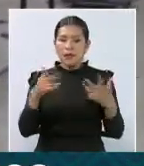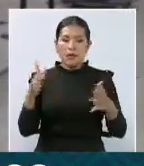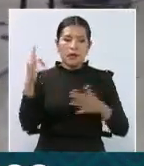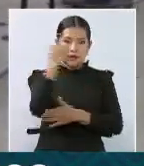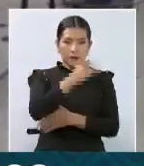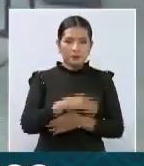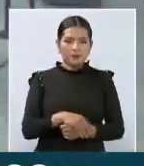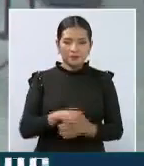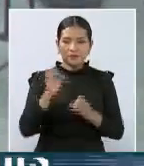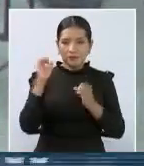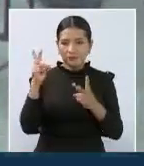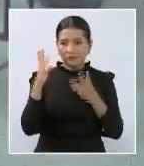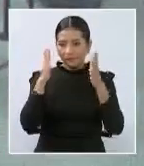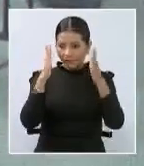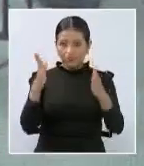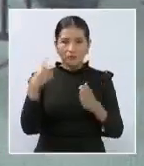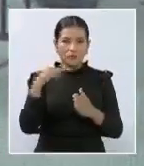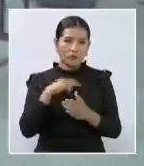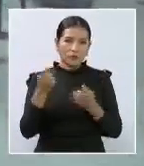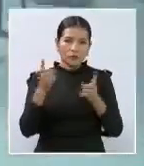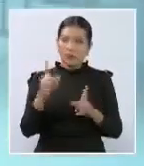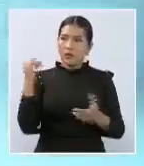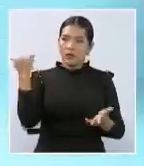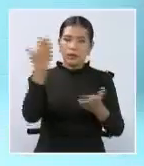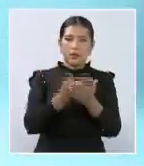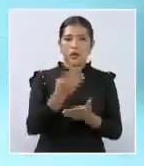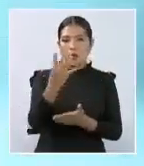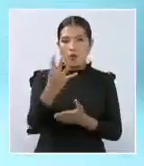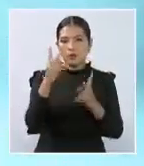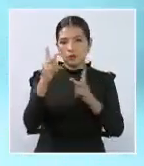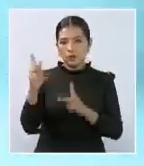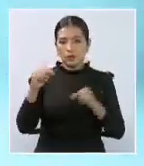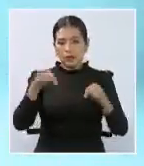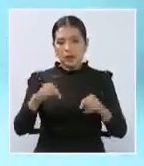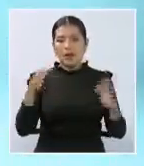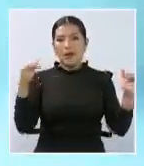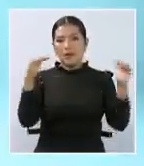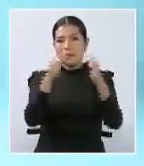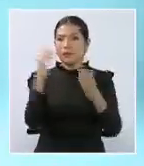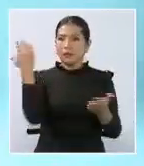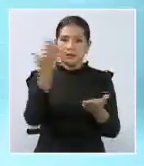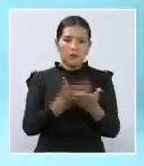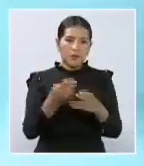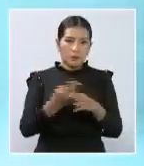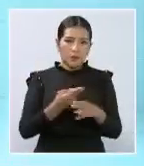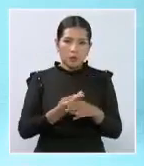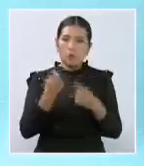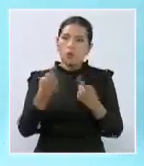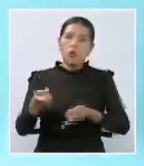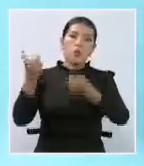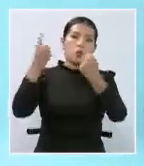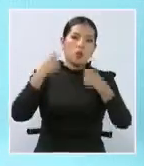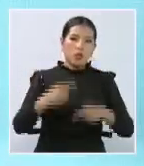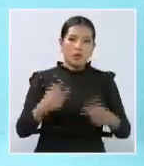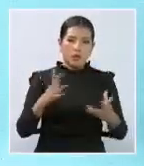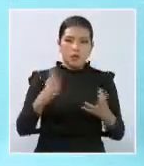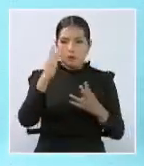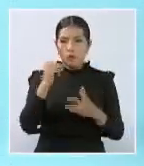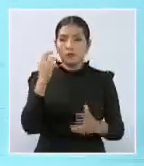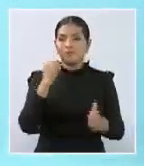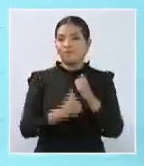Alto. Perfecto, Claudia, estamos pendientes del arribo de estos 4 ciudadanos bolivianos que llegan a La Paz, que regresan a La Paz después de